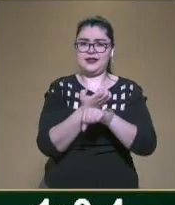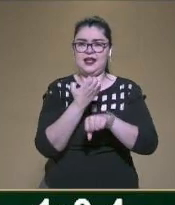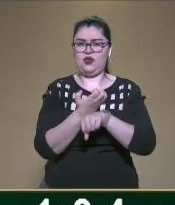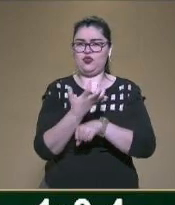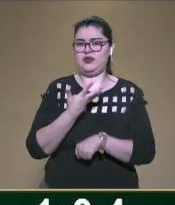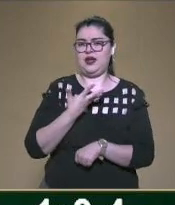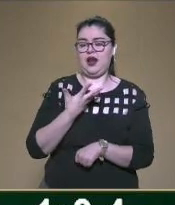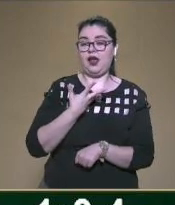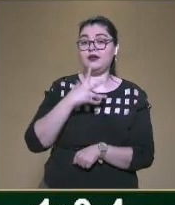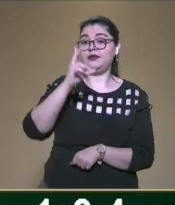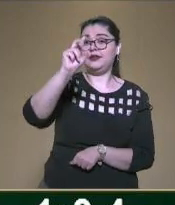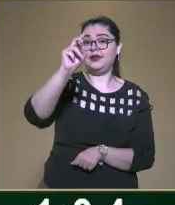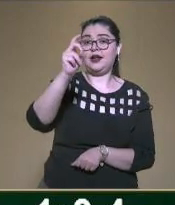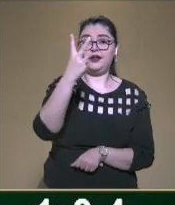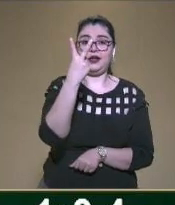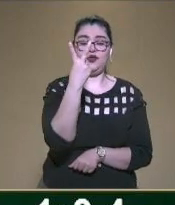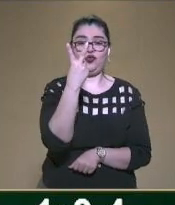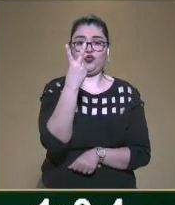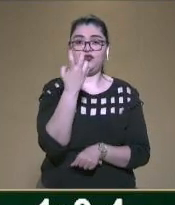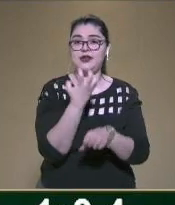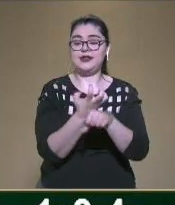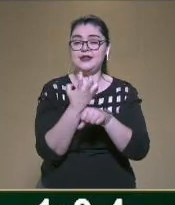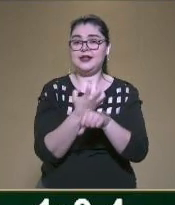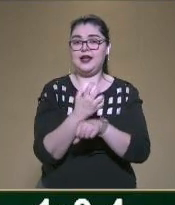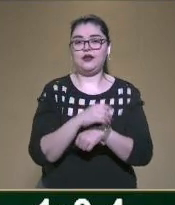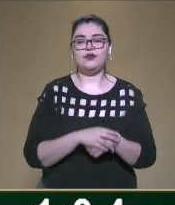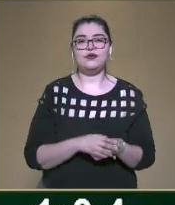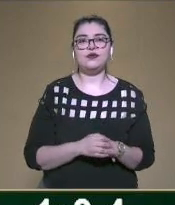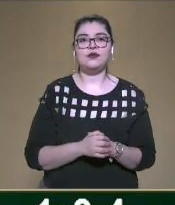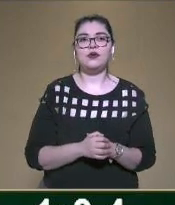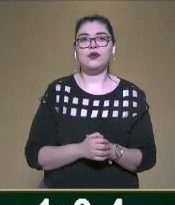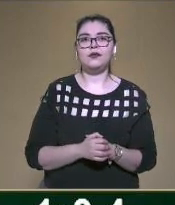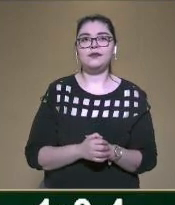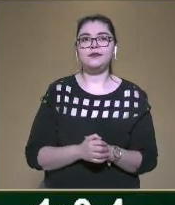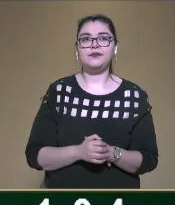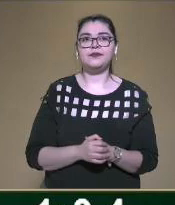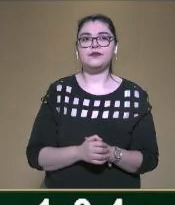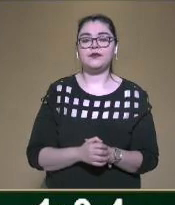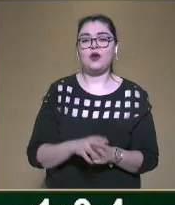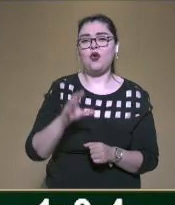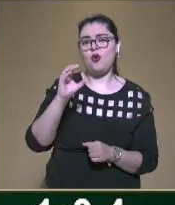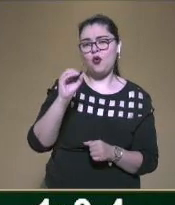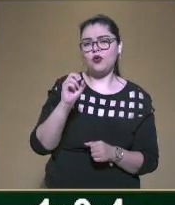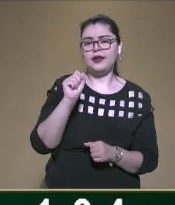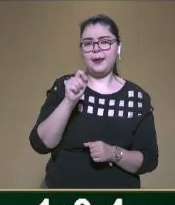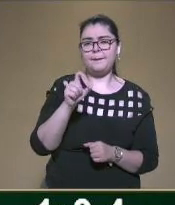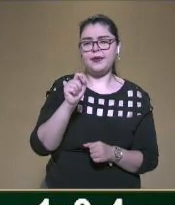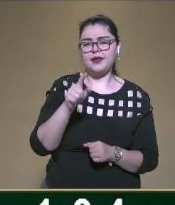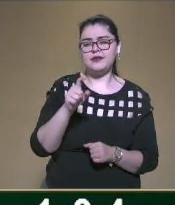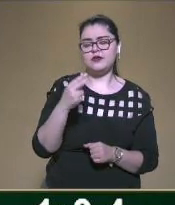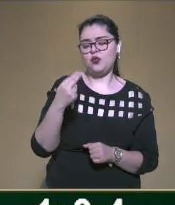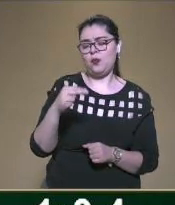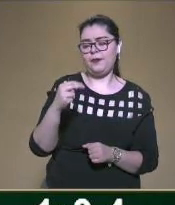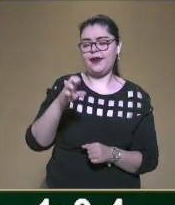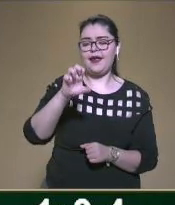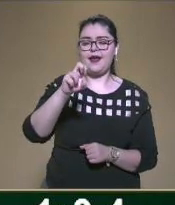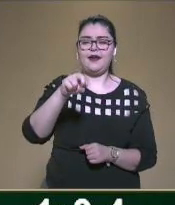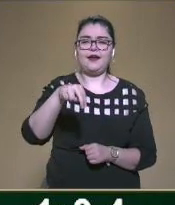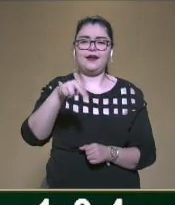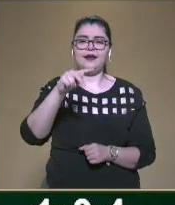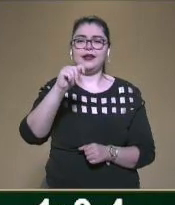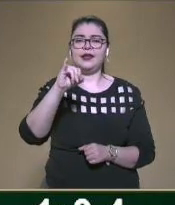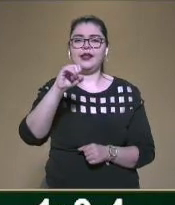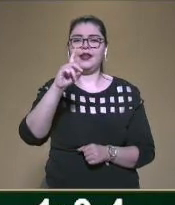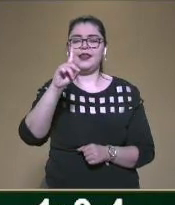estados. 32 estados o también se dividen en entidades federativas, también así se les llama,